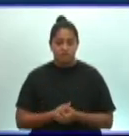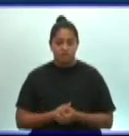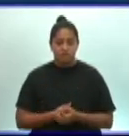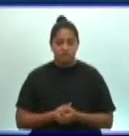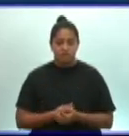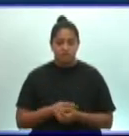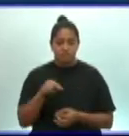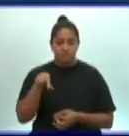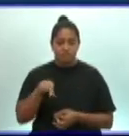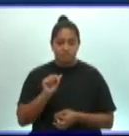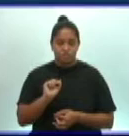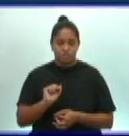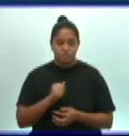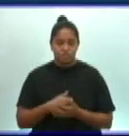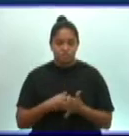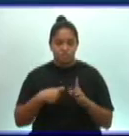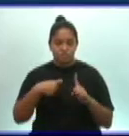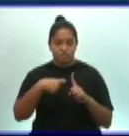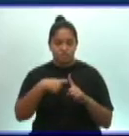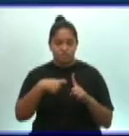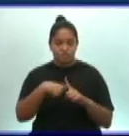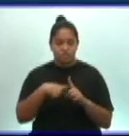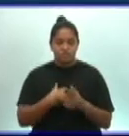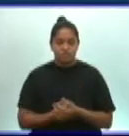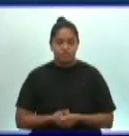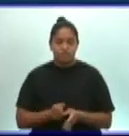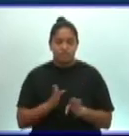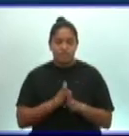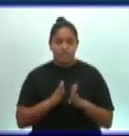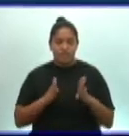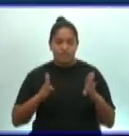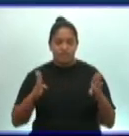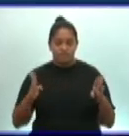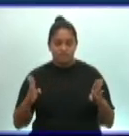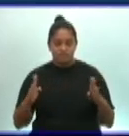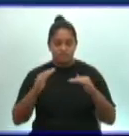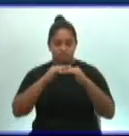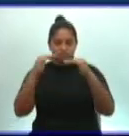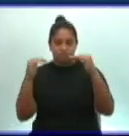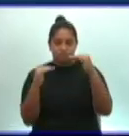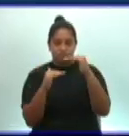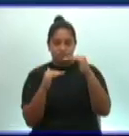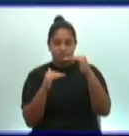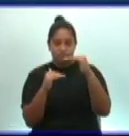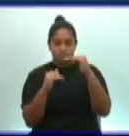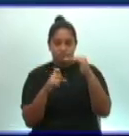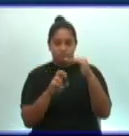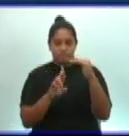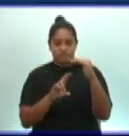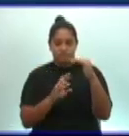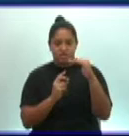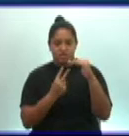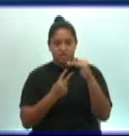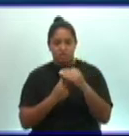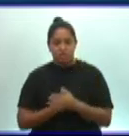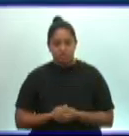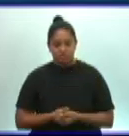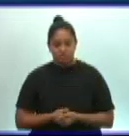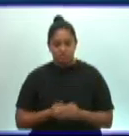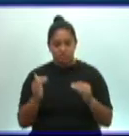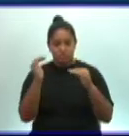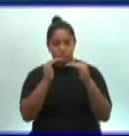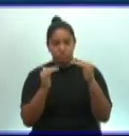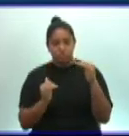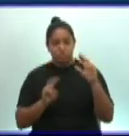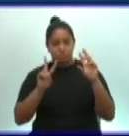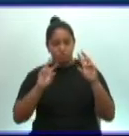las cargas y sobre la distancia al cuadrado de la distancia que separa cada una de estas partículas. Bien, sustituyendo los